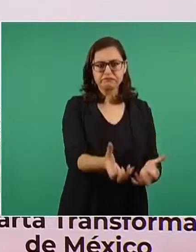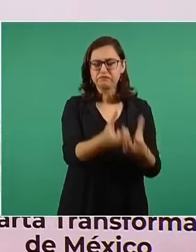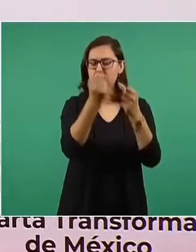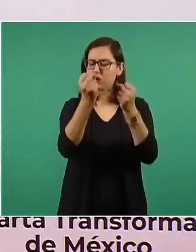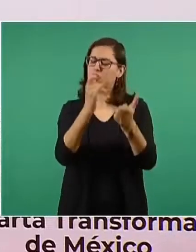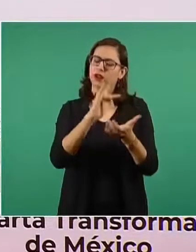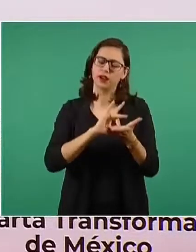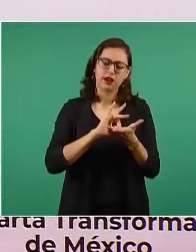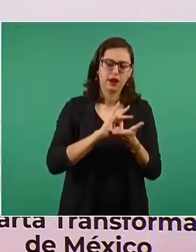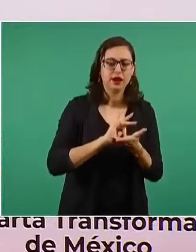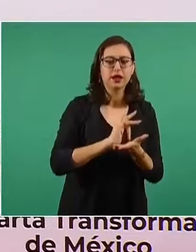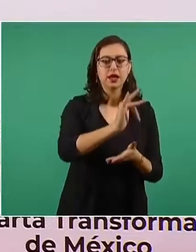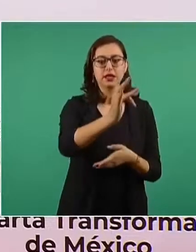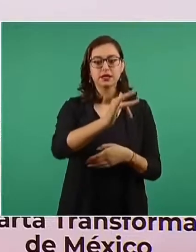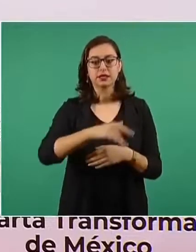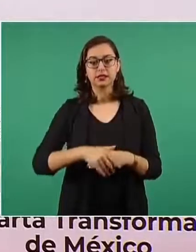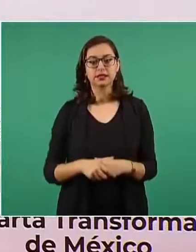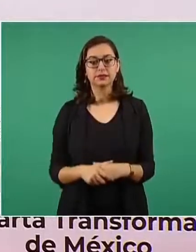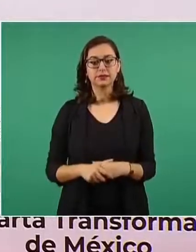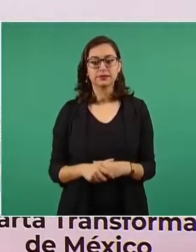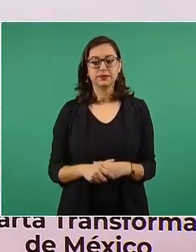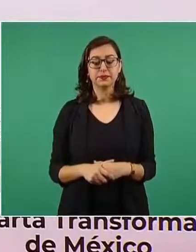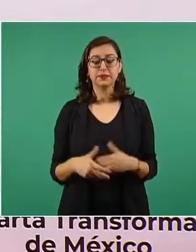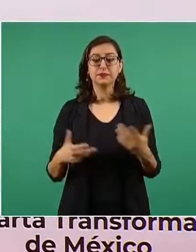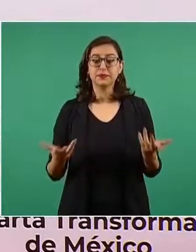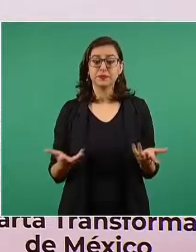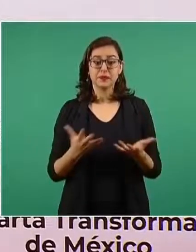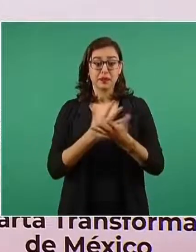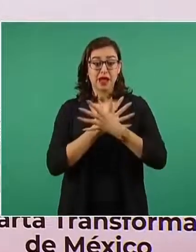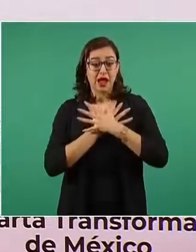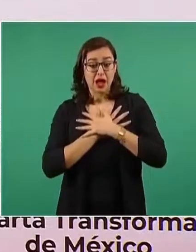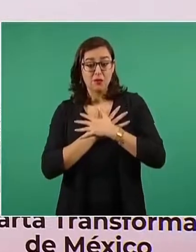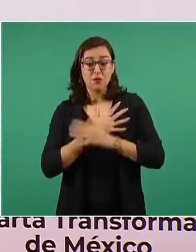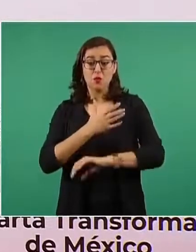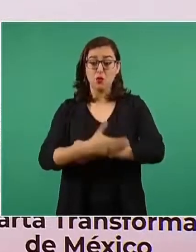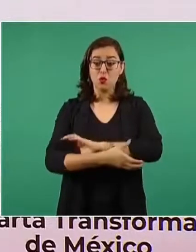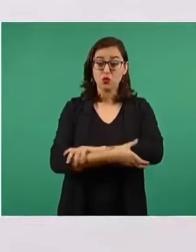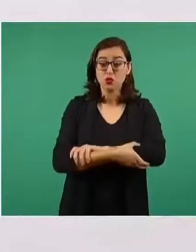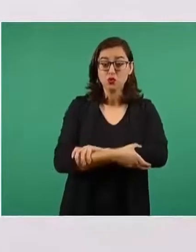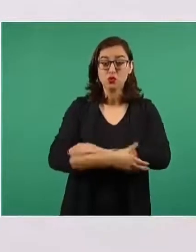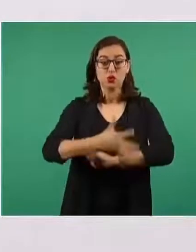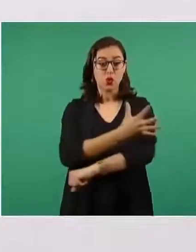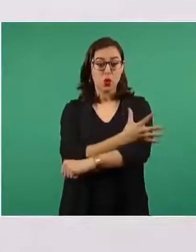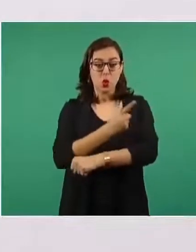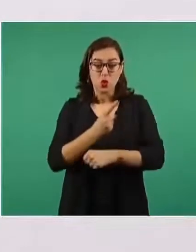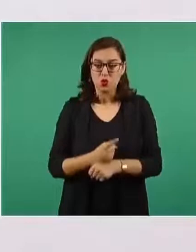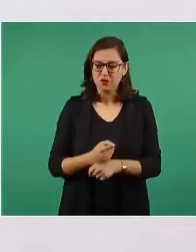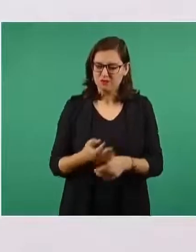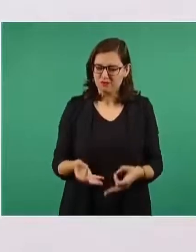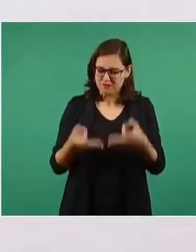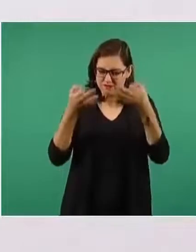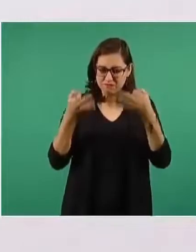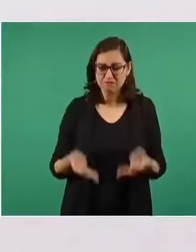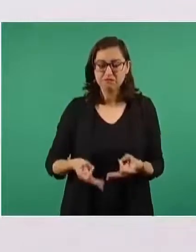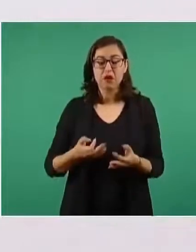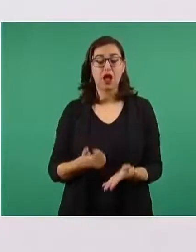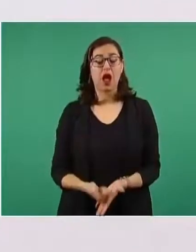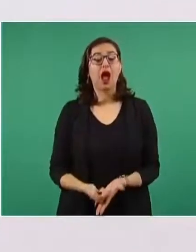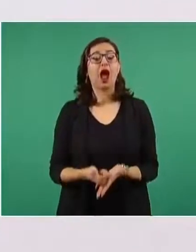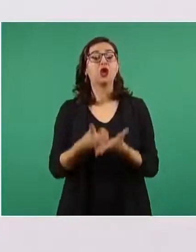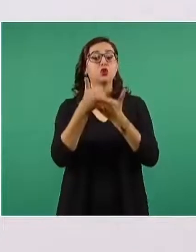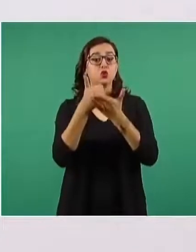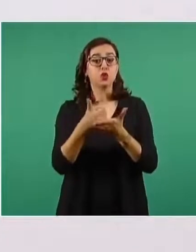coloniales, pero para otro propósito, se obedece pero no se cumple. Las órdenes, en la medida en que se podían burlar, se